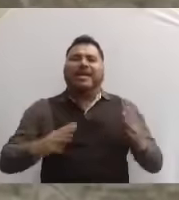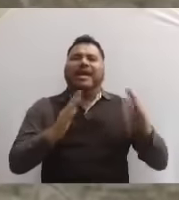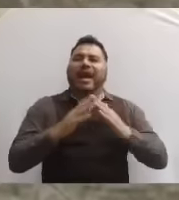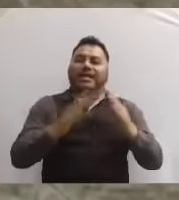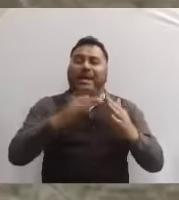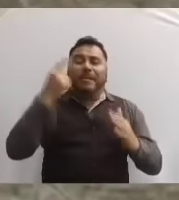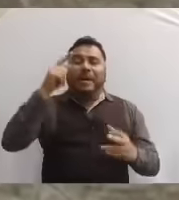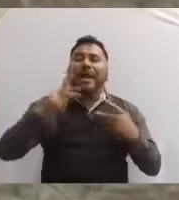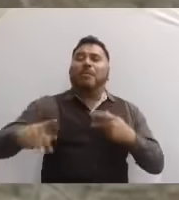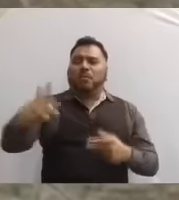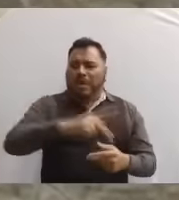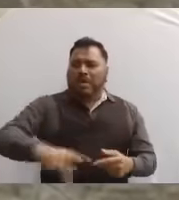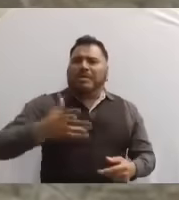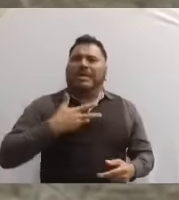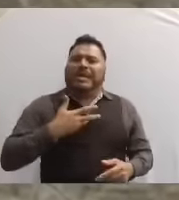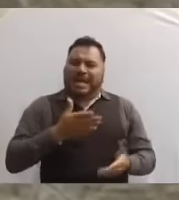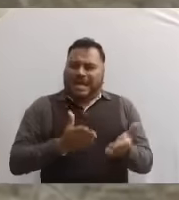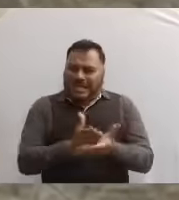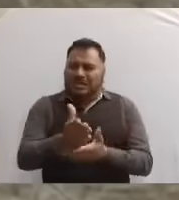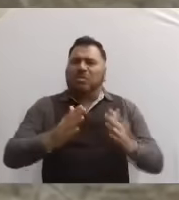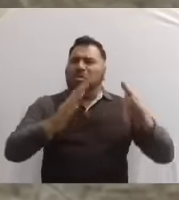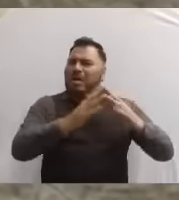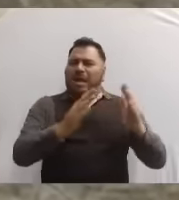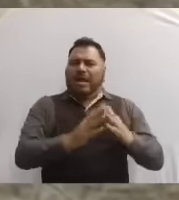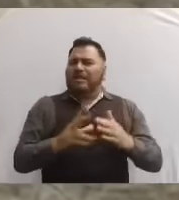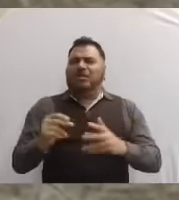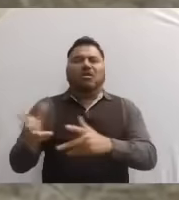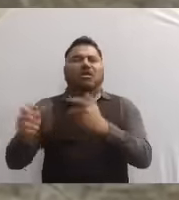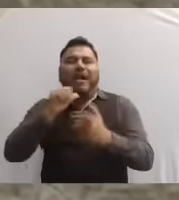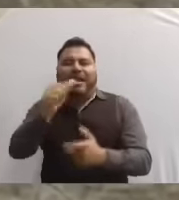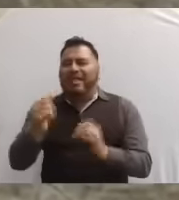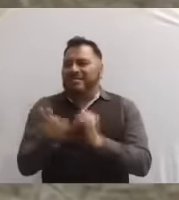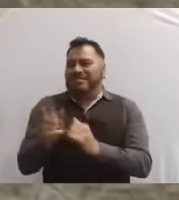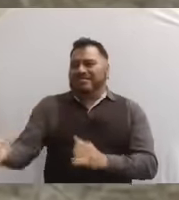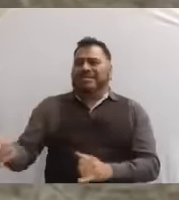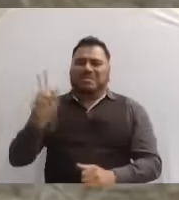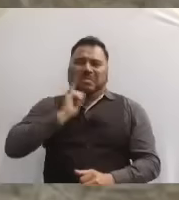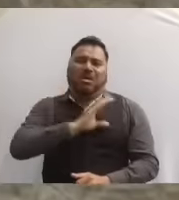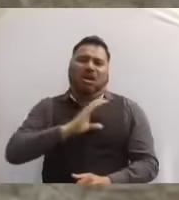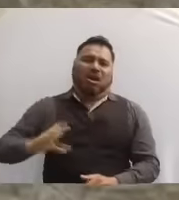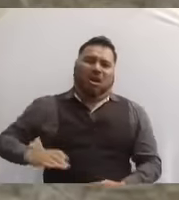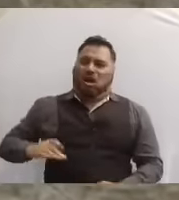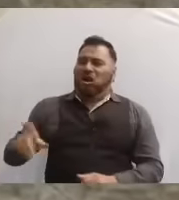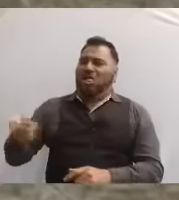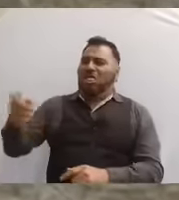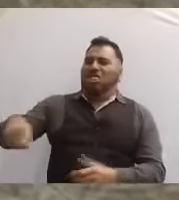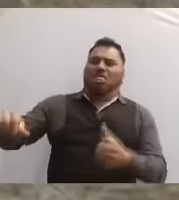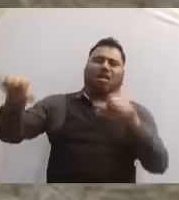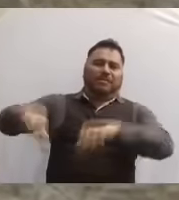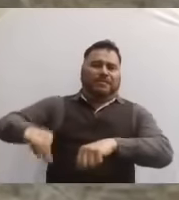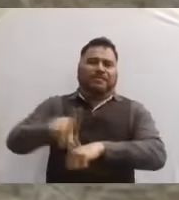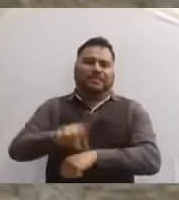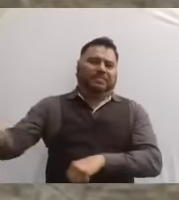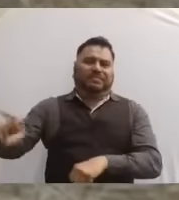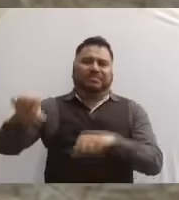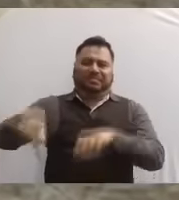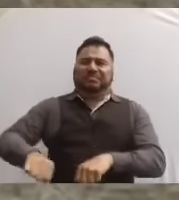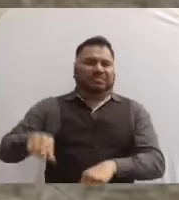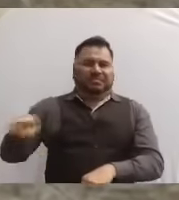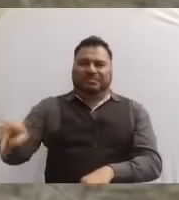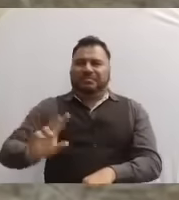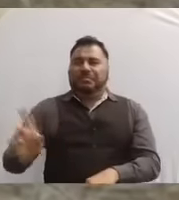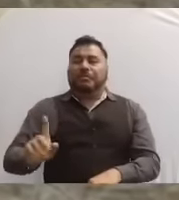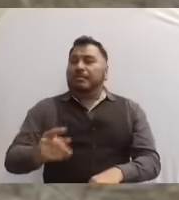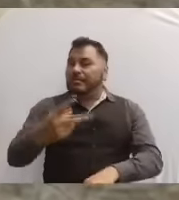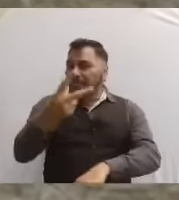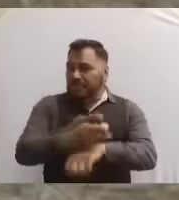pueblo tenga acceso a un techo sin robar a nadie, ¿no? Como la candidata del Frente Guango de derecha. Y